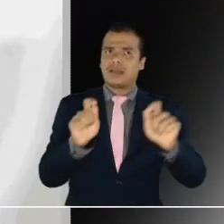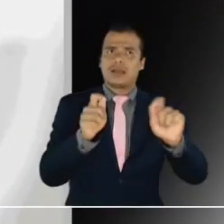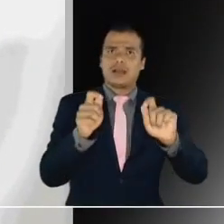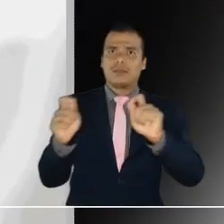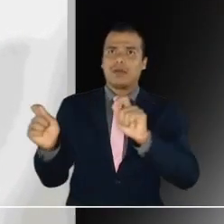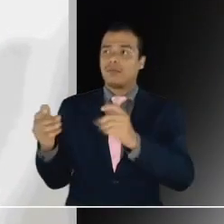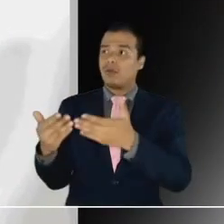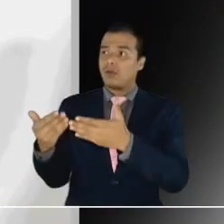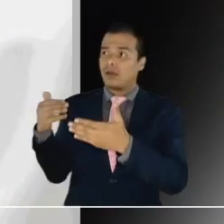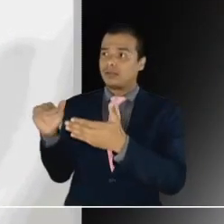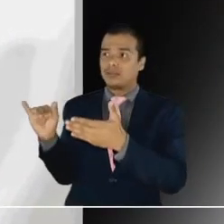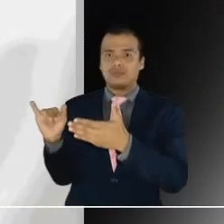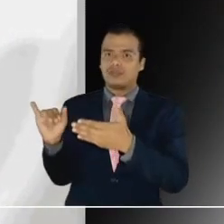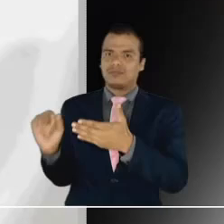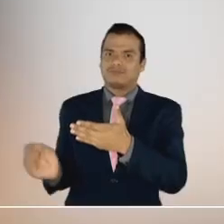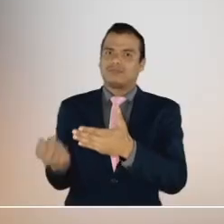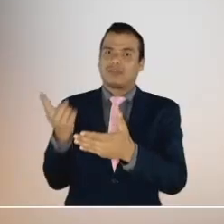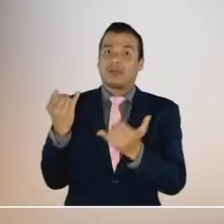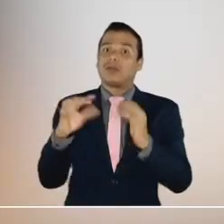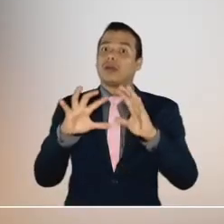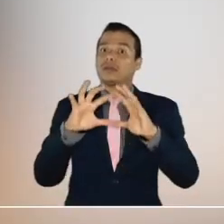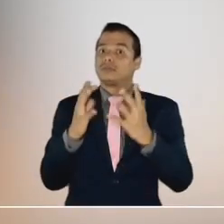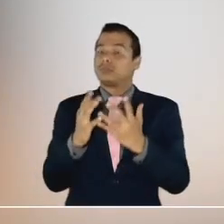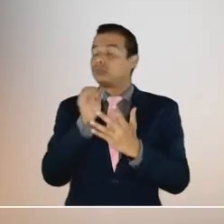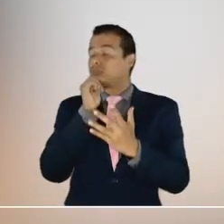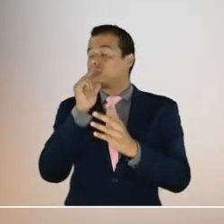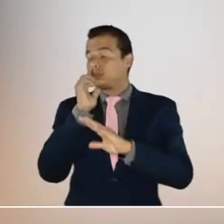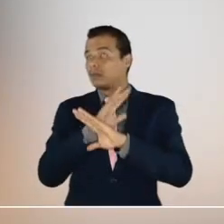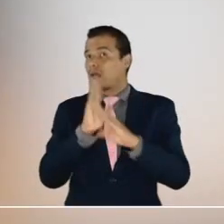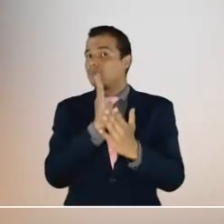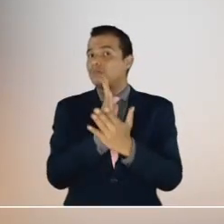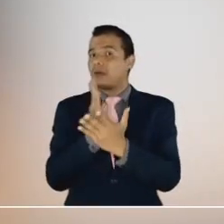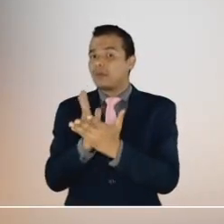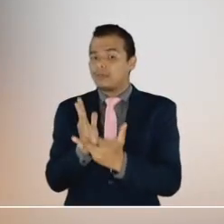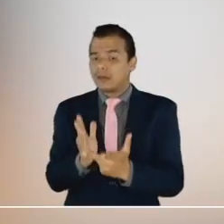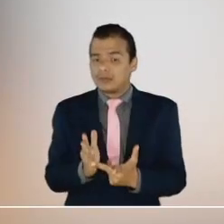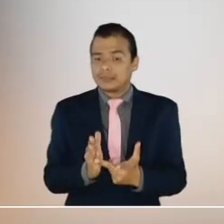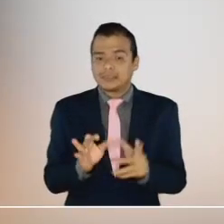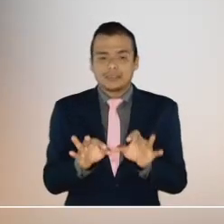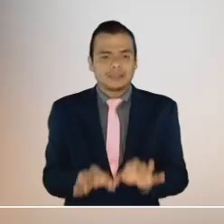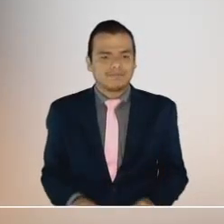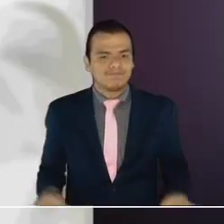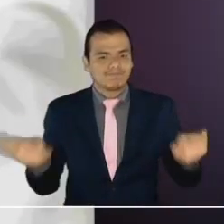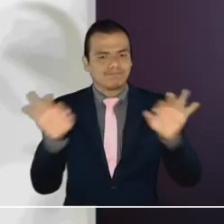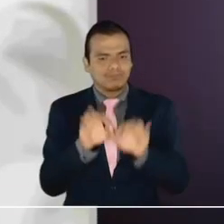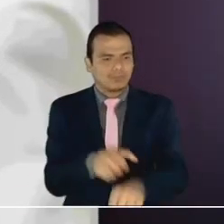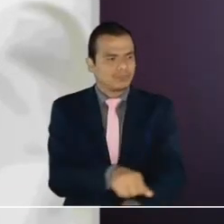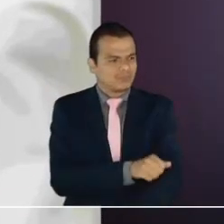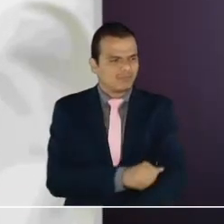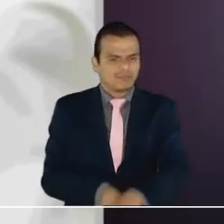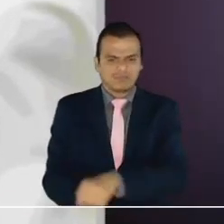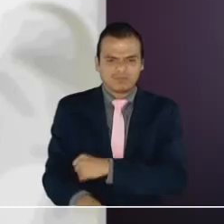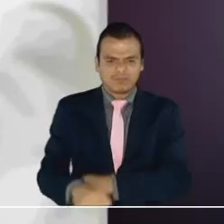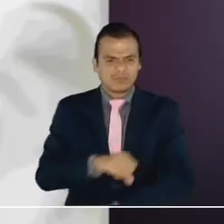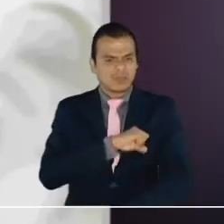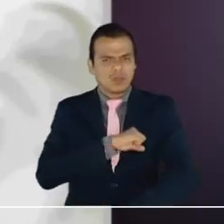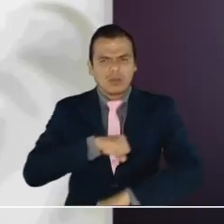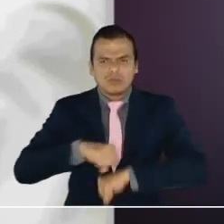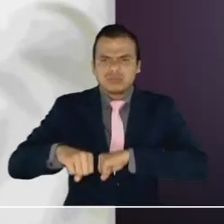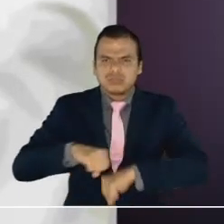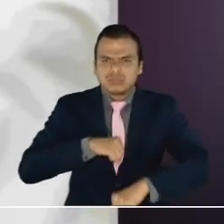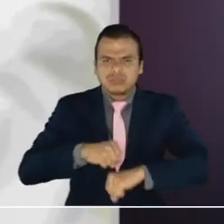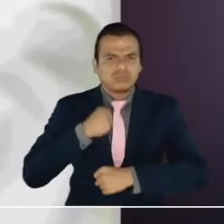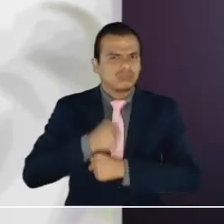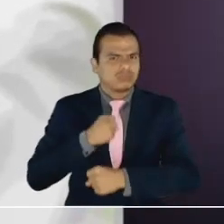mundo está en llamas y se necesita un valor tremendo para seguir haciendo lo que estás haciendo. Creo que tenemos que ser realistas,